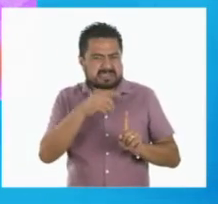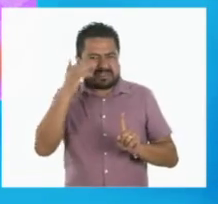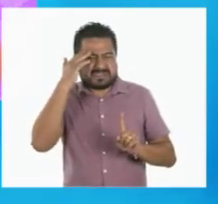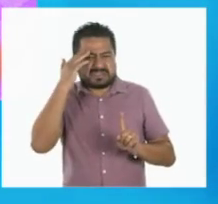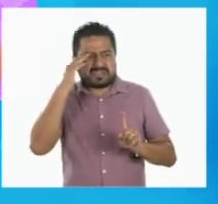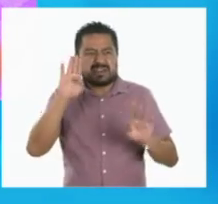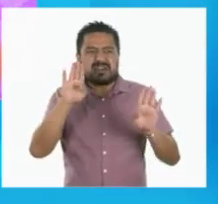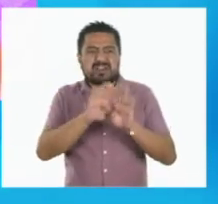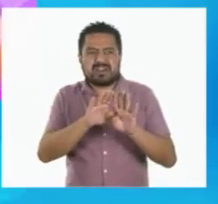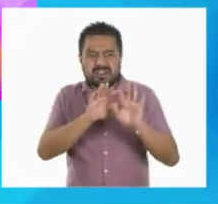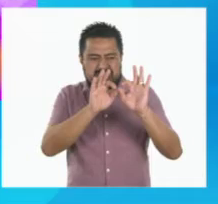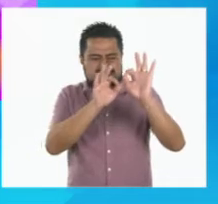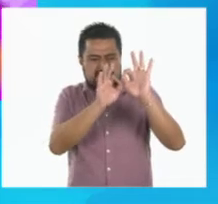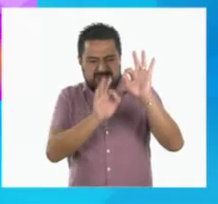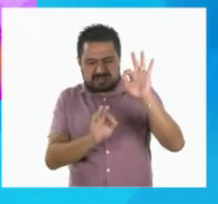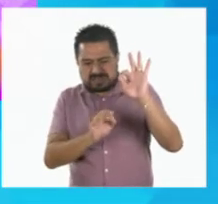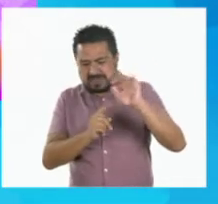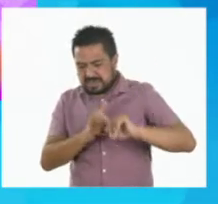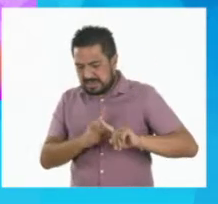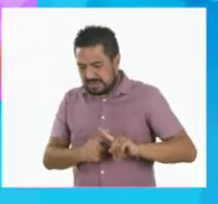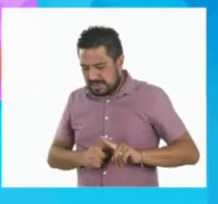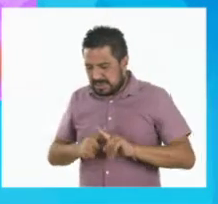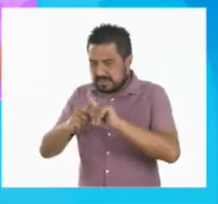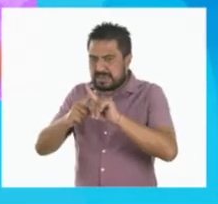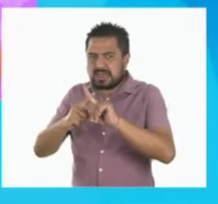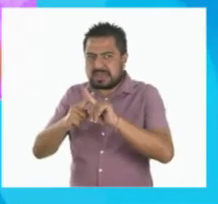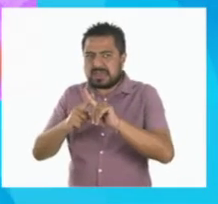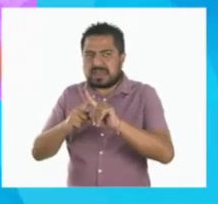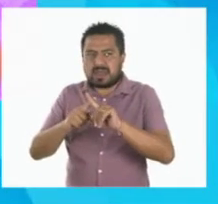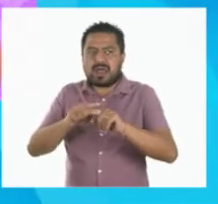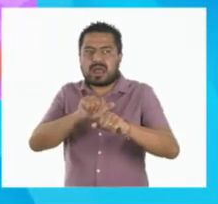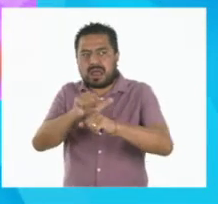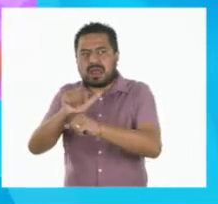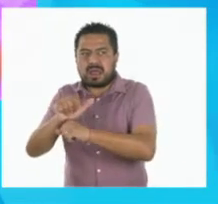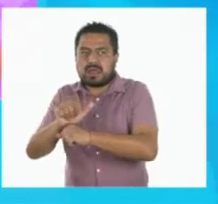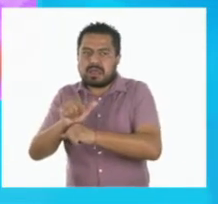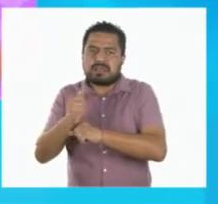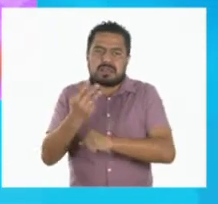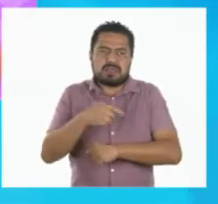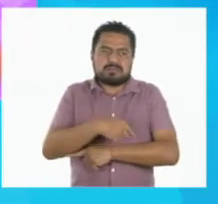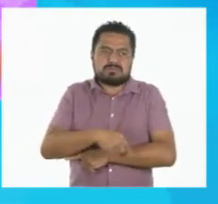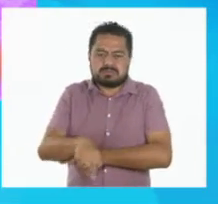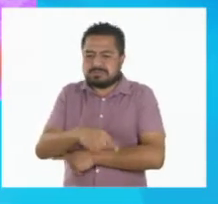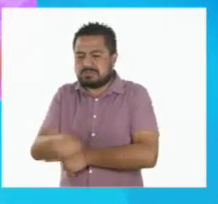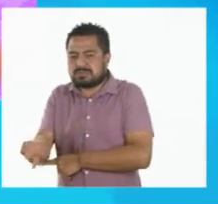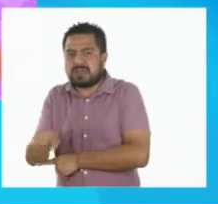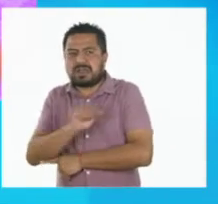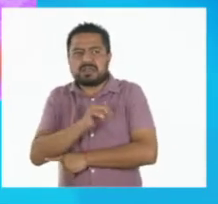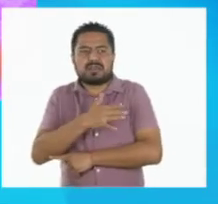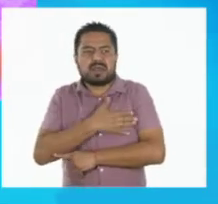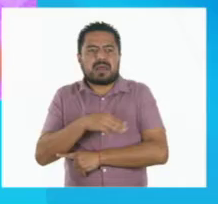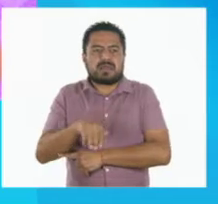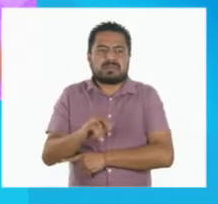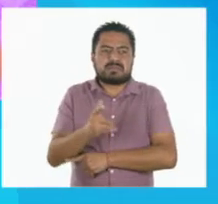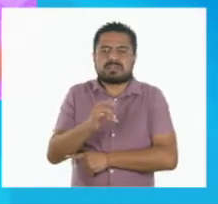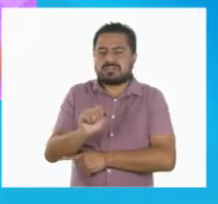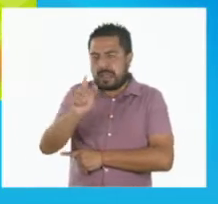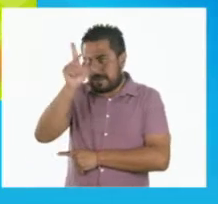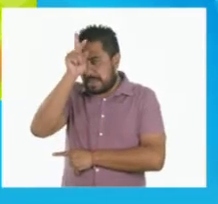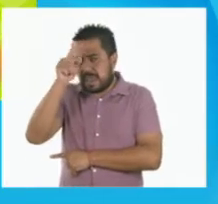como triqui en Colombia, tatetí en Argentina, tres en raya en España y michi en